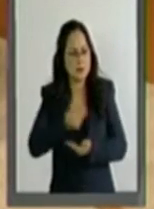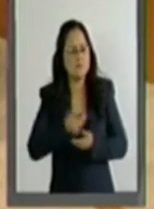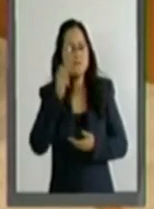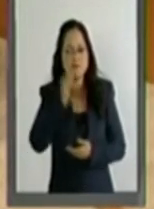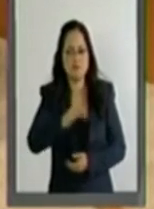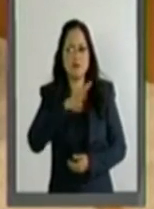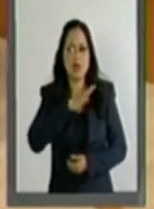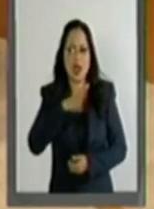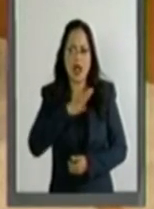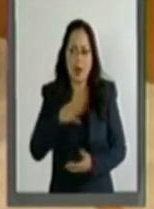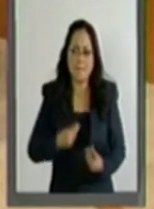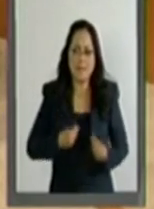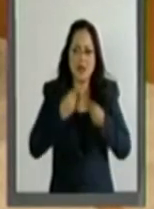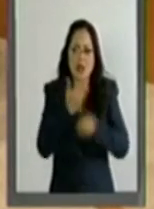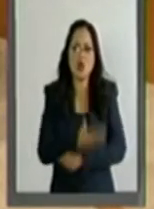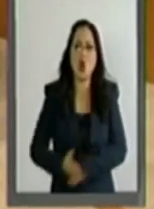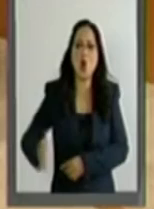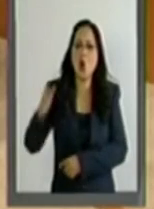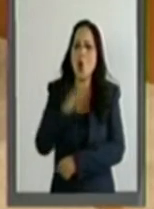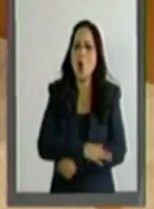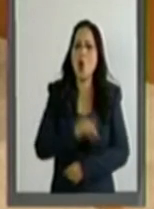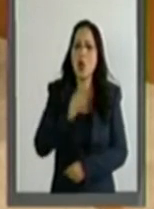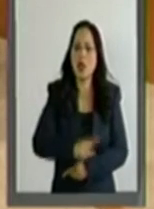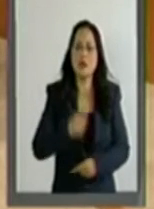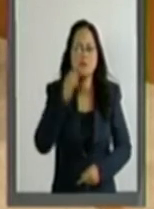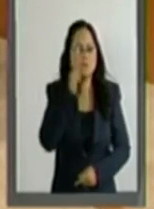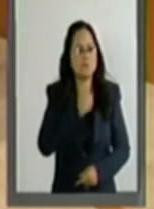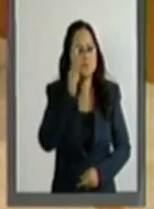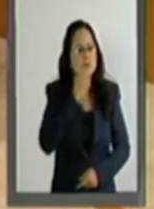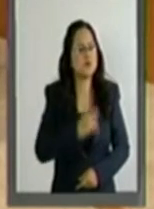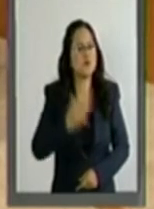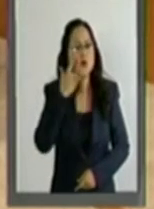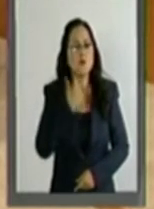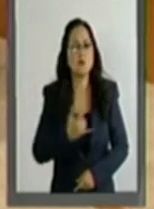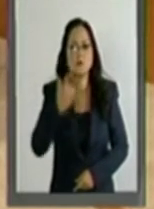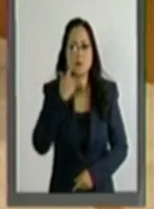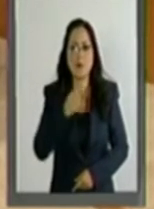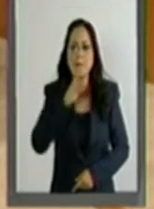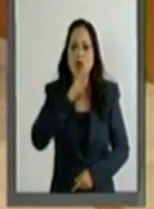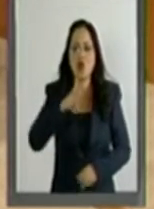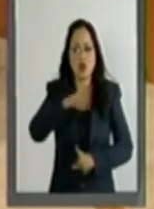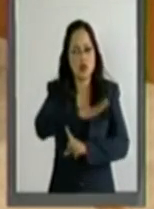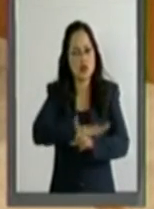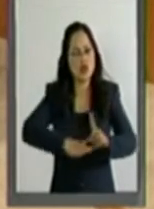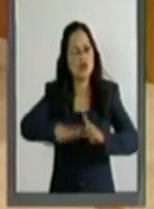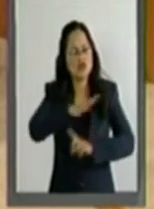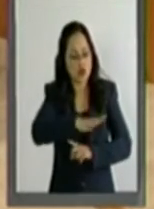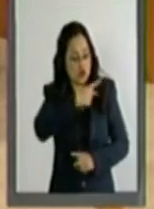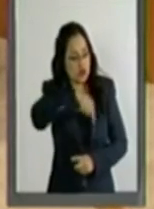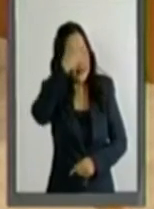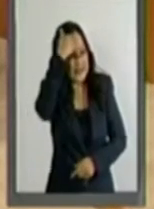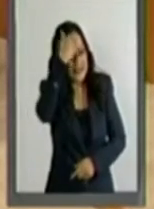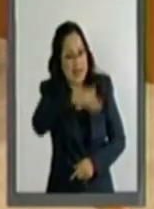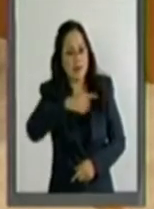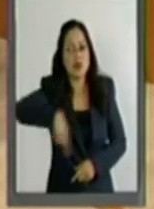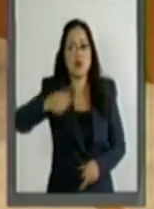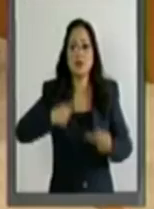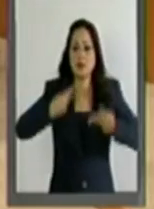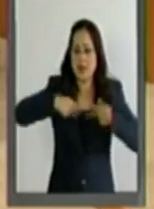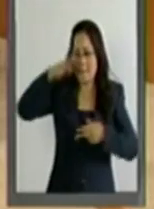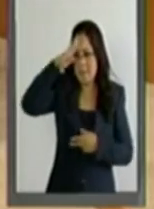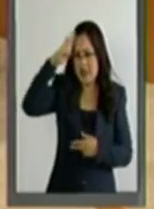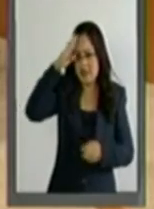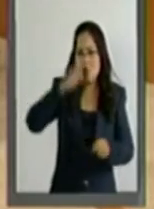toda nuestra vida en una lucha política buscando mejores condiciones, sabemos lo que piensa la gente